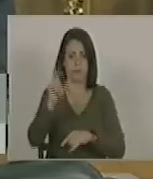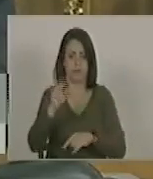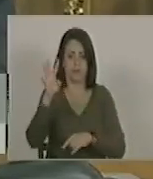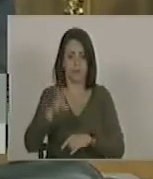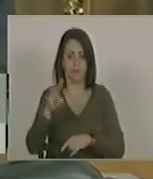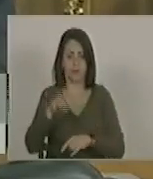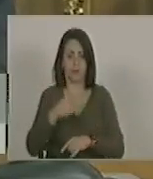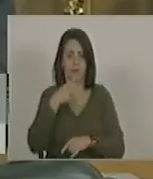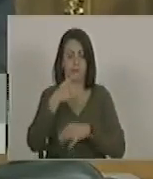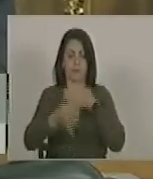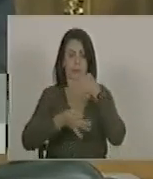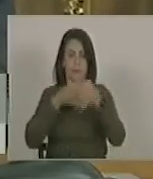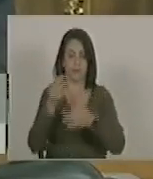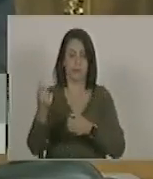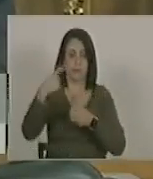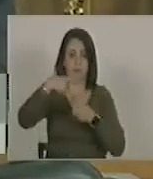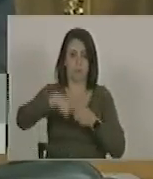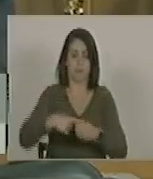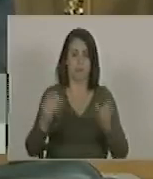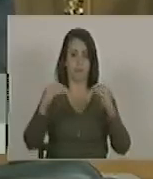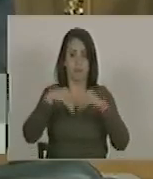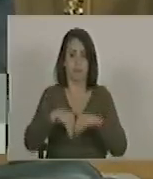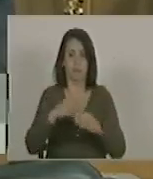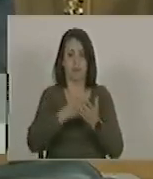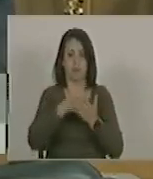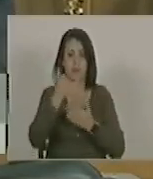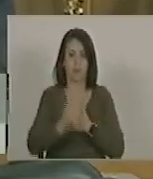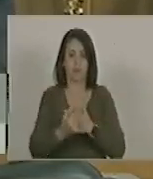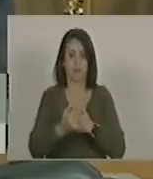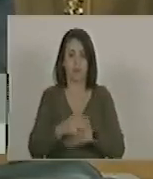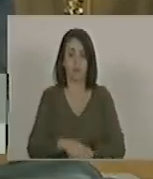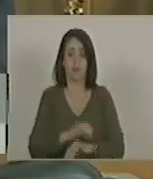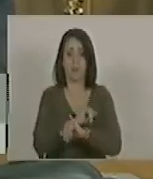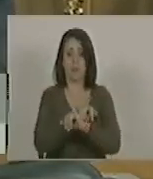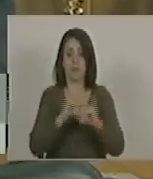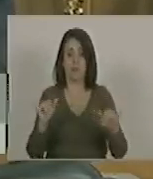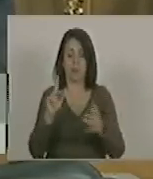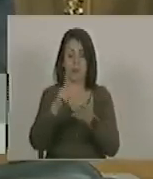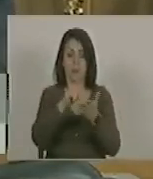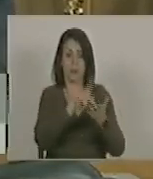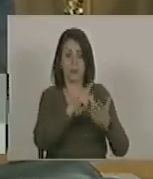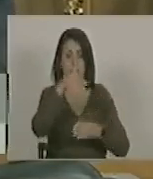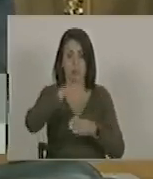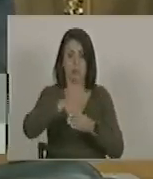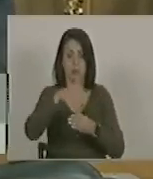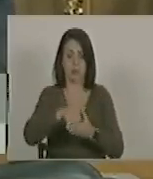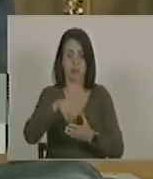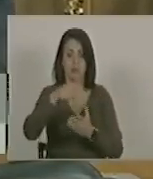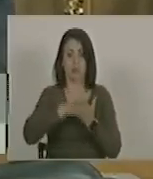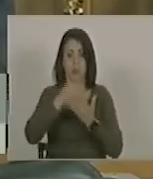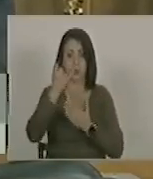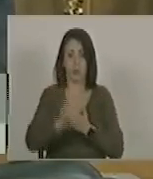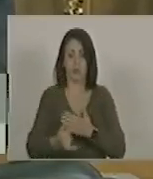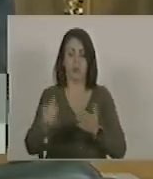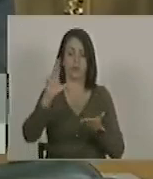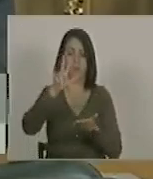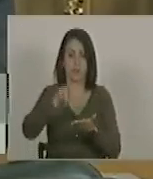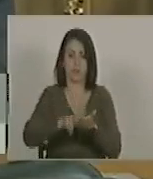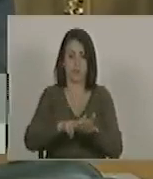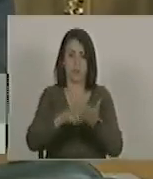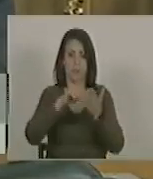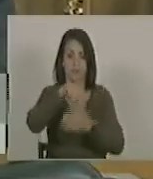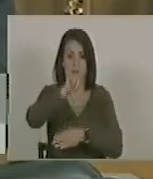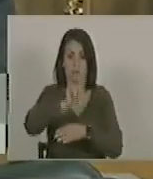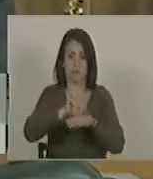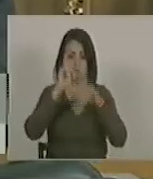Esequiba. Asimismo, se incorpore una acuerda en el proyecto de acuerdo. Finalizadas las intervenciones y sometido a votación, el proyecto de acuerdo resultó aprobado